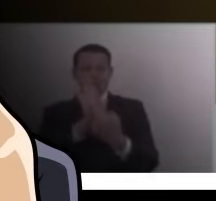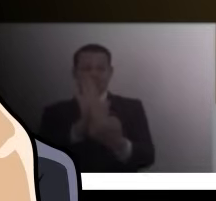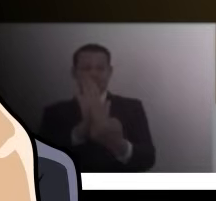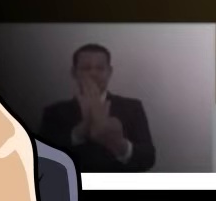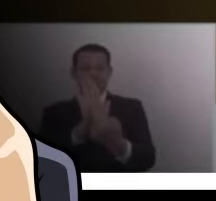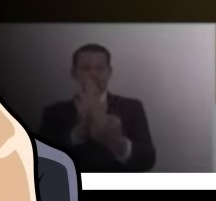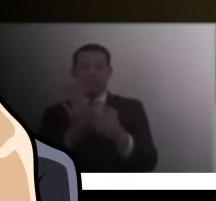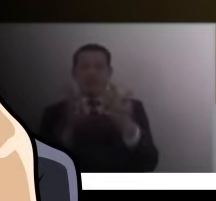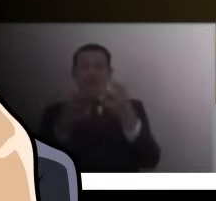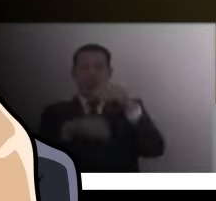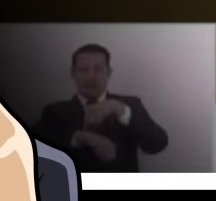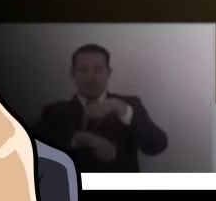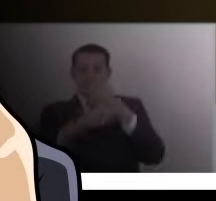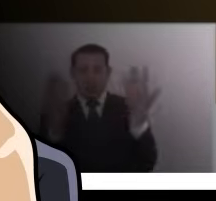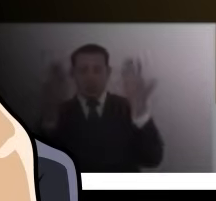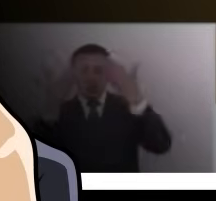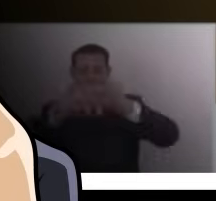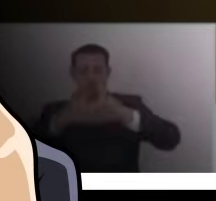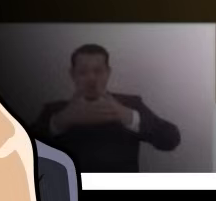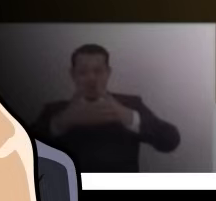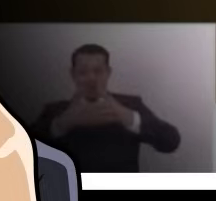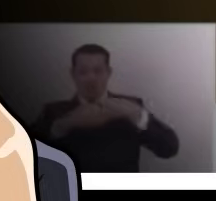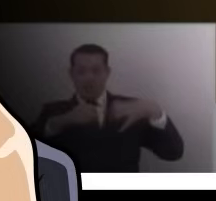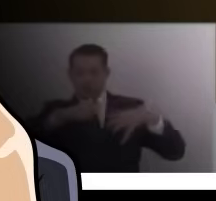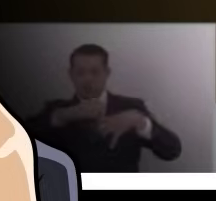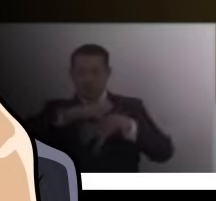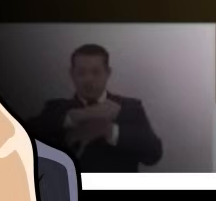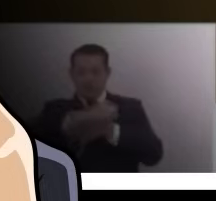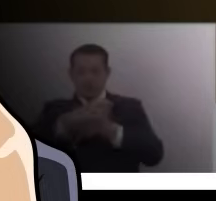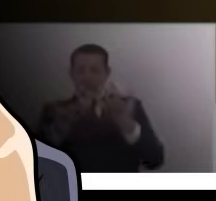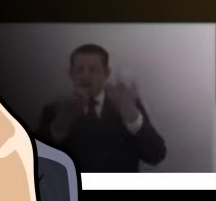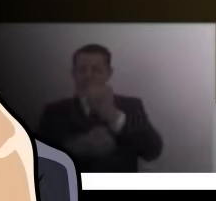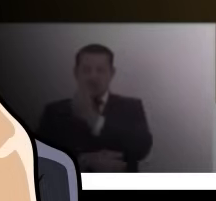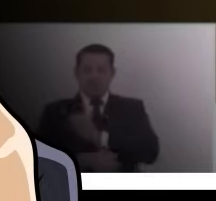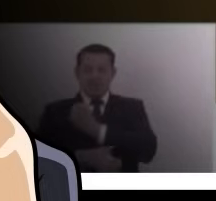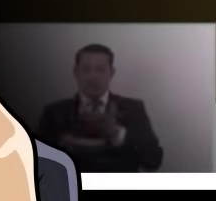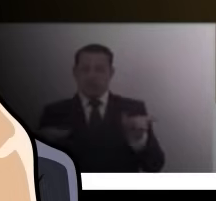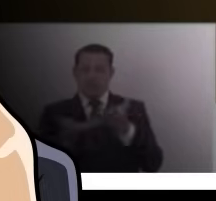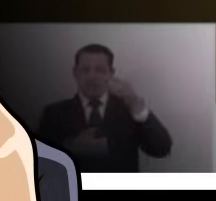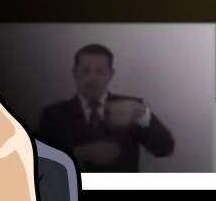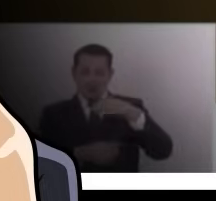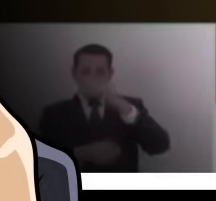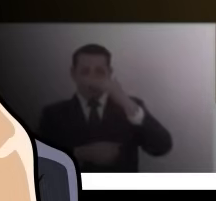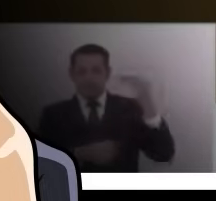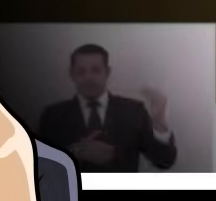representaban esos tiempos oscuros y corruptos que tanto daño le hizo a este